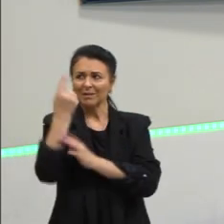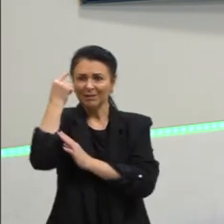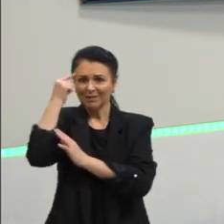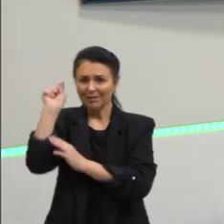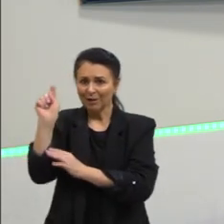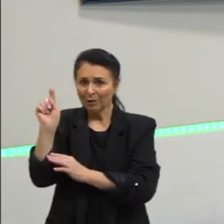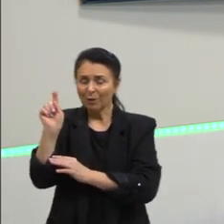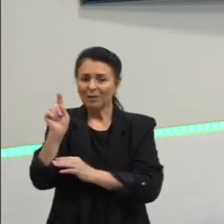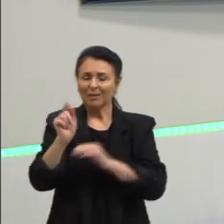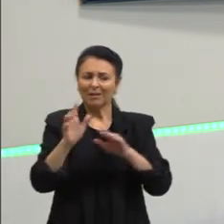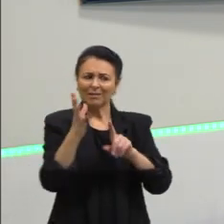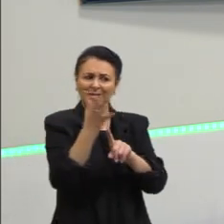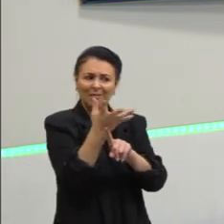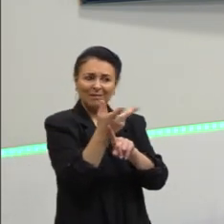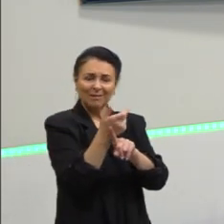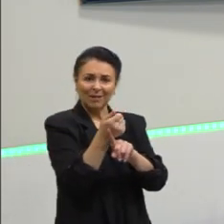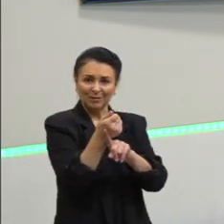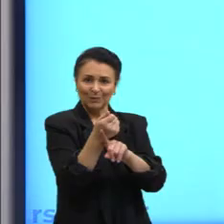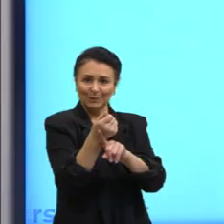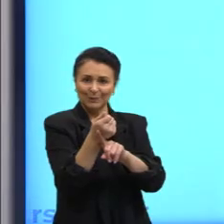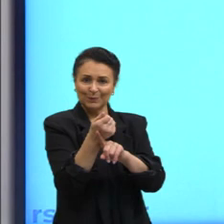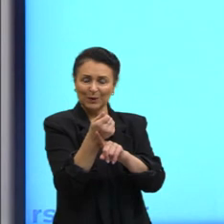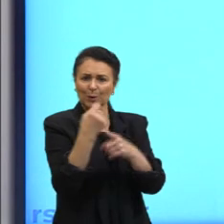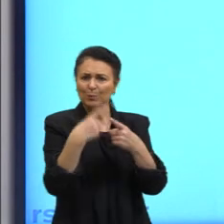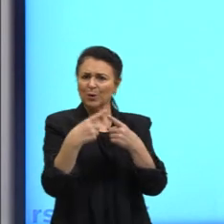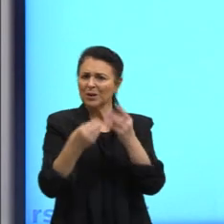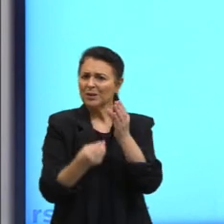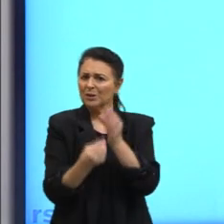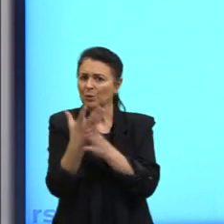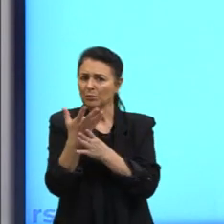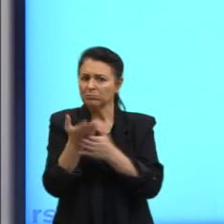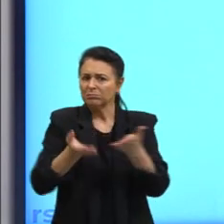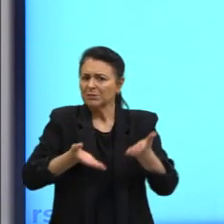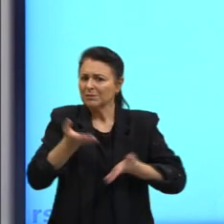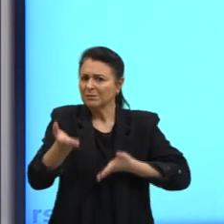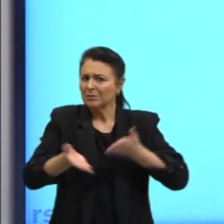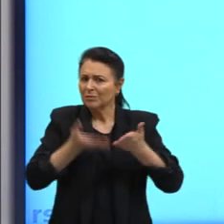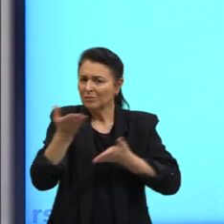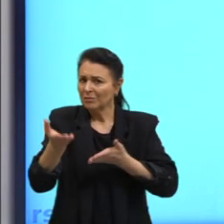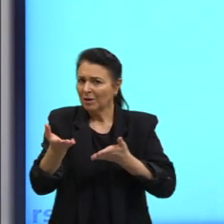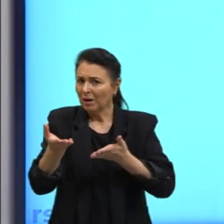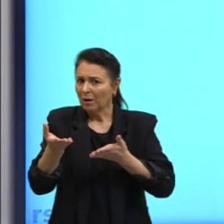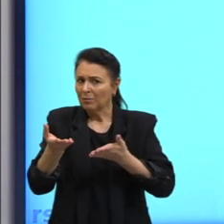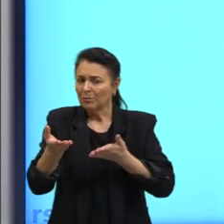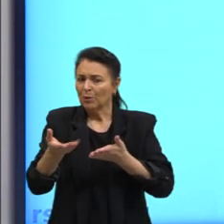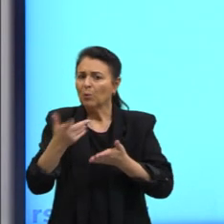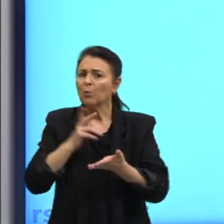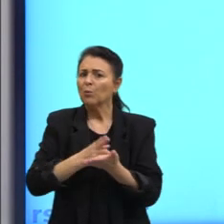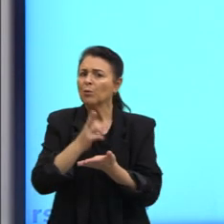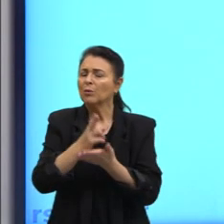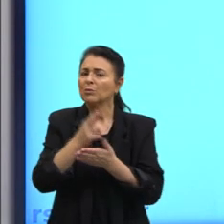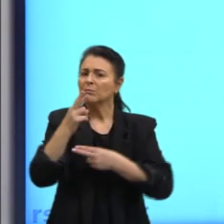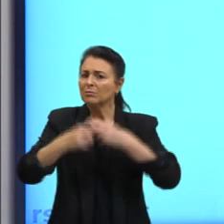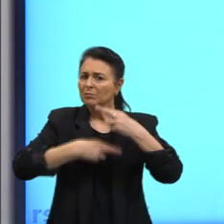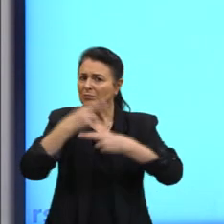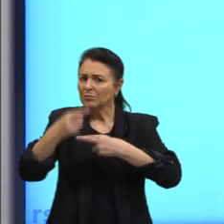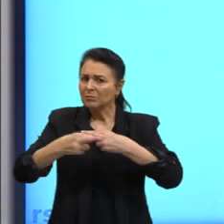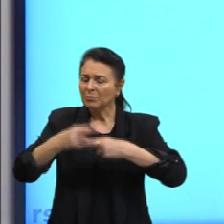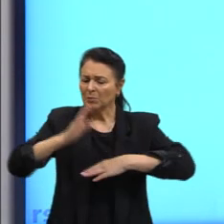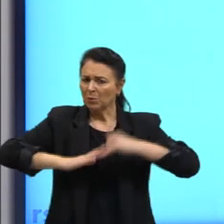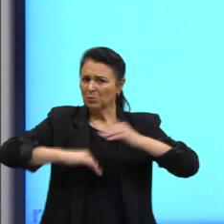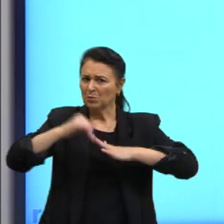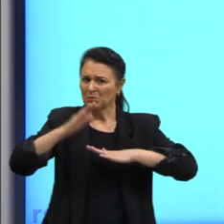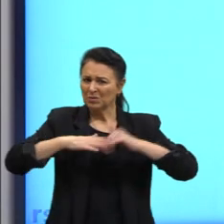obra de arte por el artista Sería incentivar inovações en reciclación para construcción de máquinas